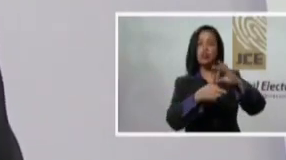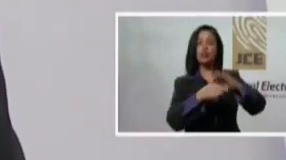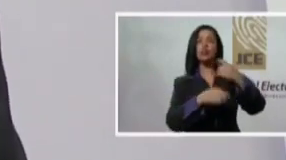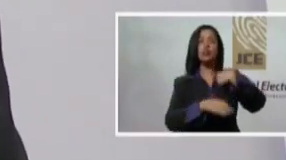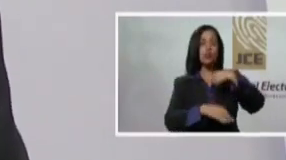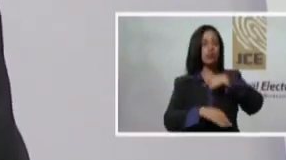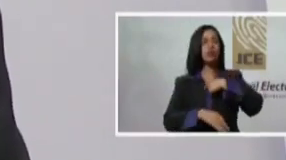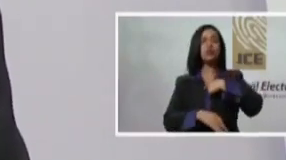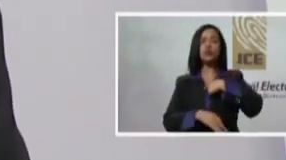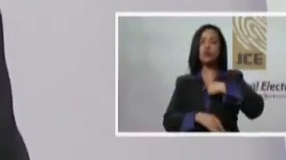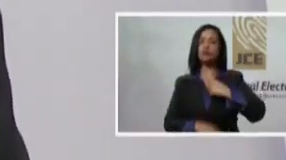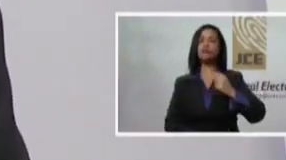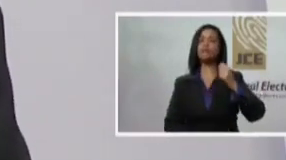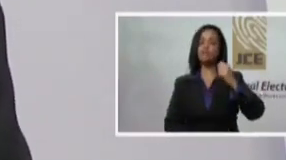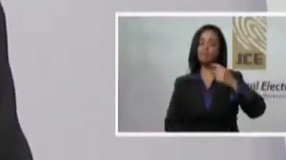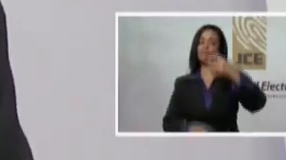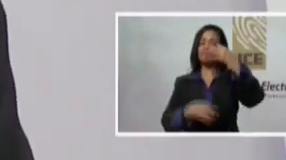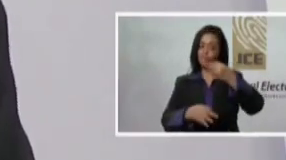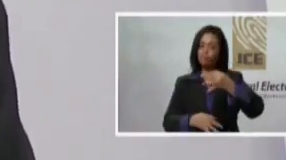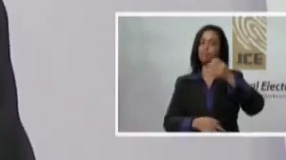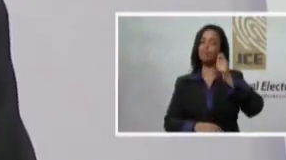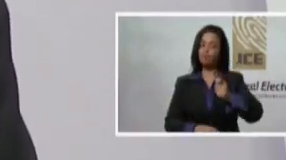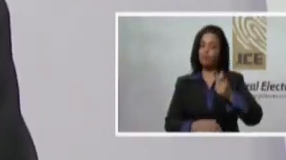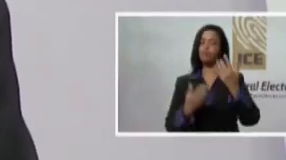testigos en el día de hoy,